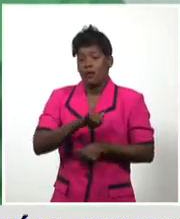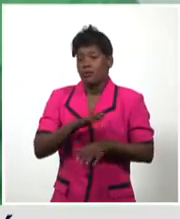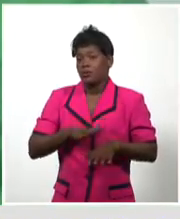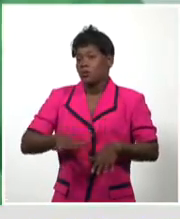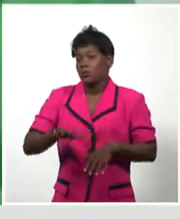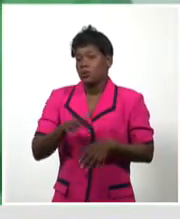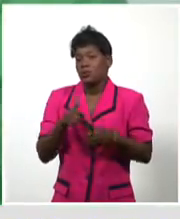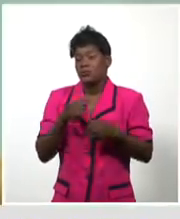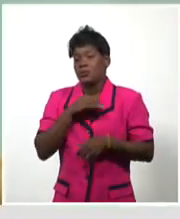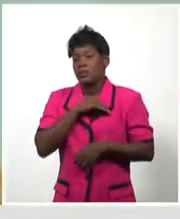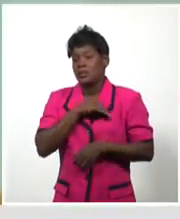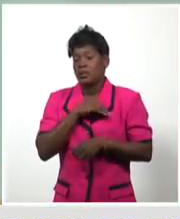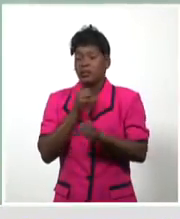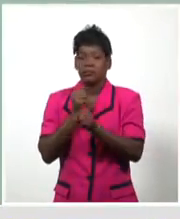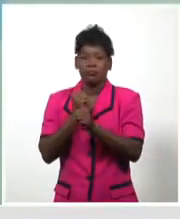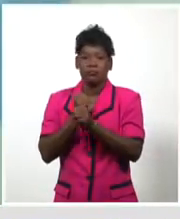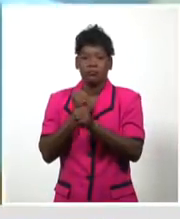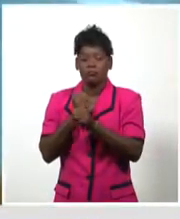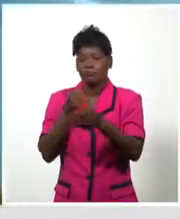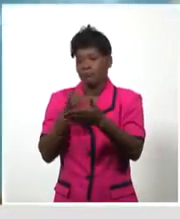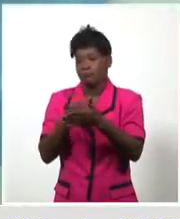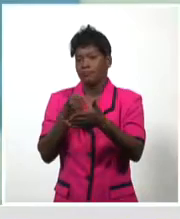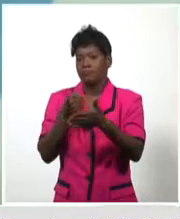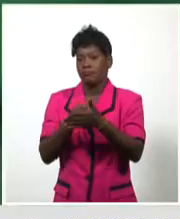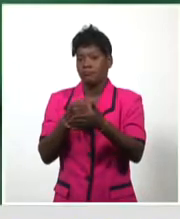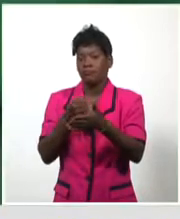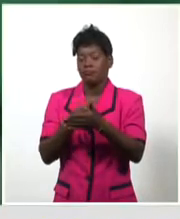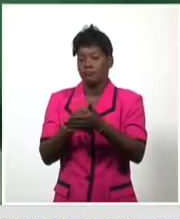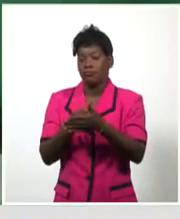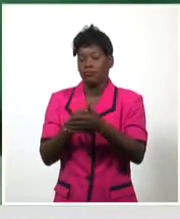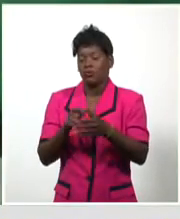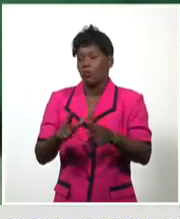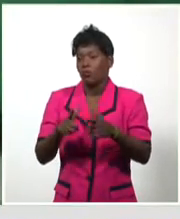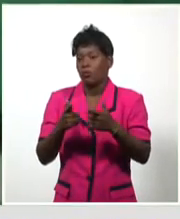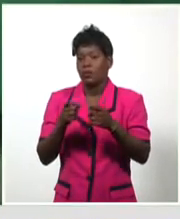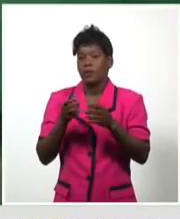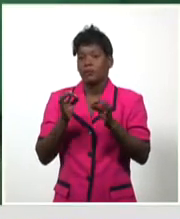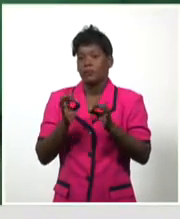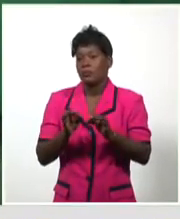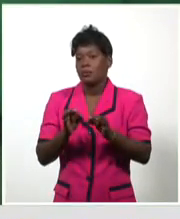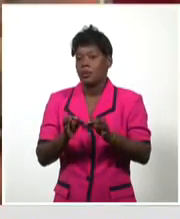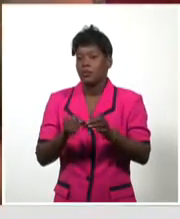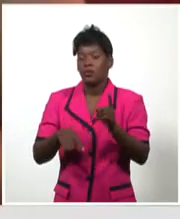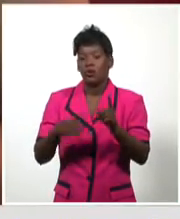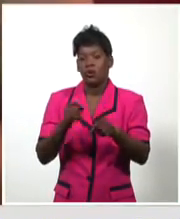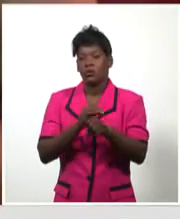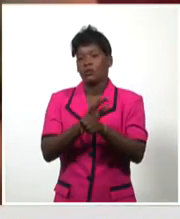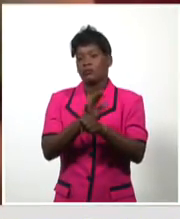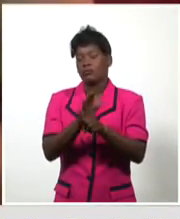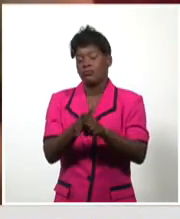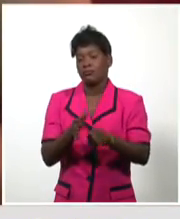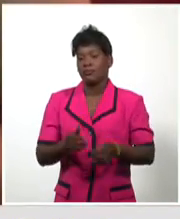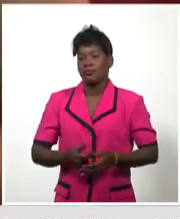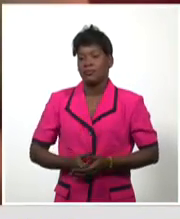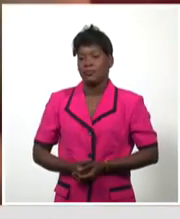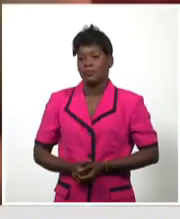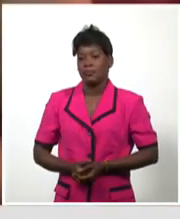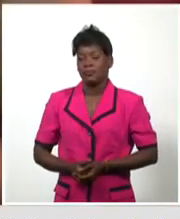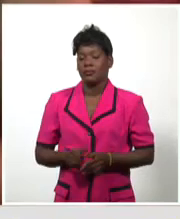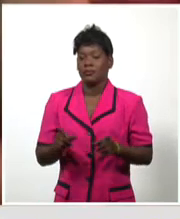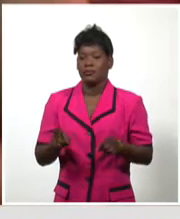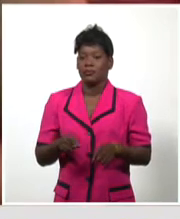honor poder estar inmerso en esta tarea y esta pandemia que azota el mundo entero. Madre, ya no